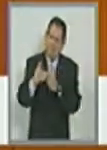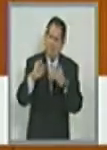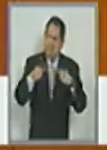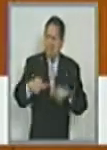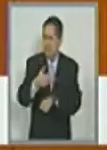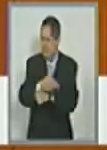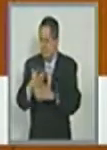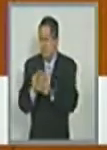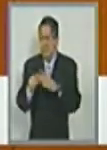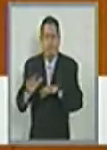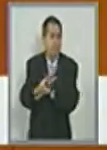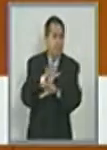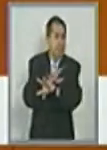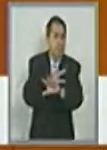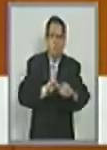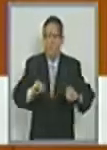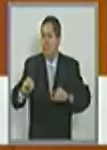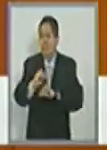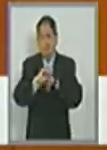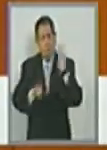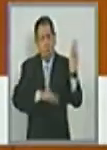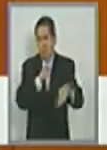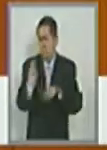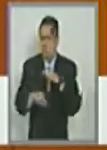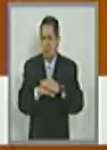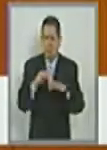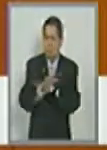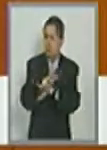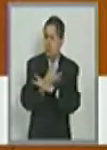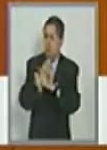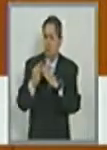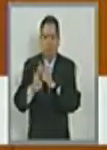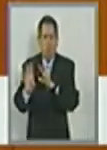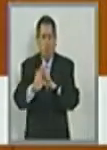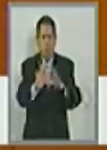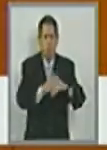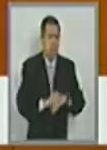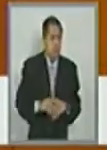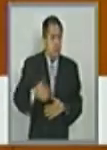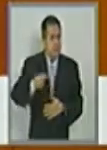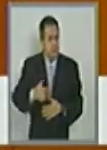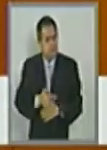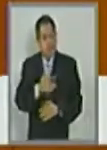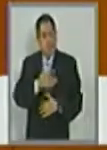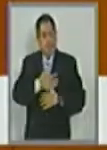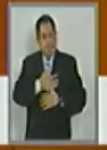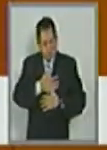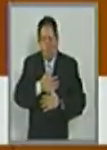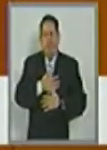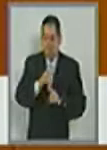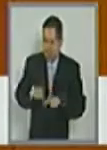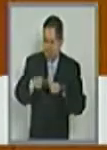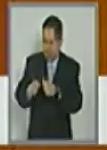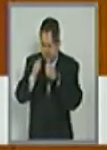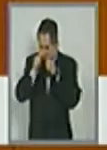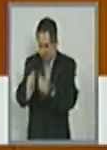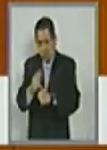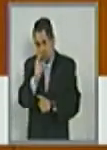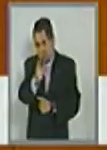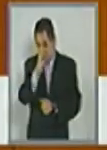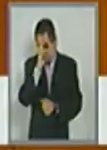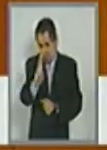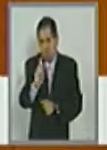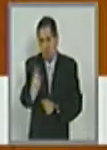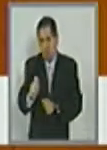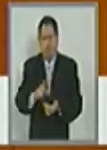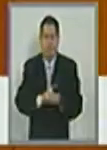de familias está teniendo lugar en todo el mundo. Los creyentes del humanismo antepondremos siempre el respeto de